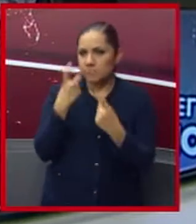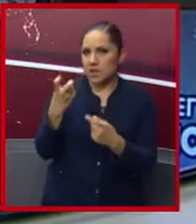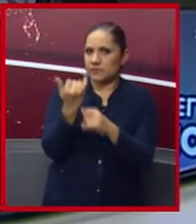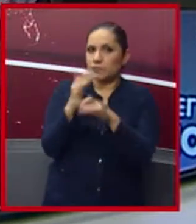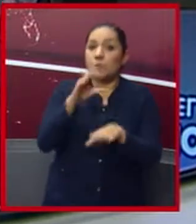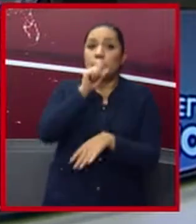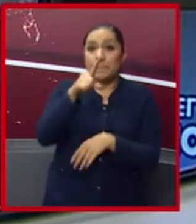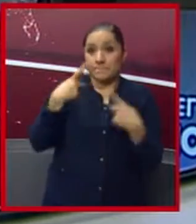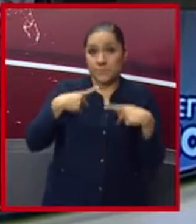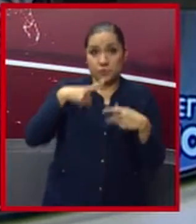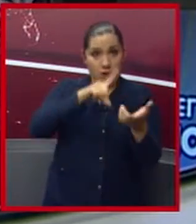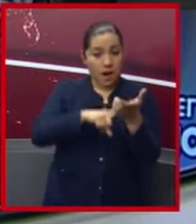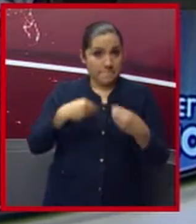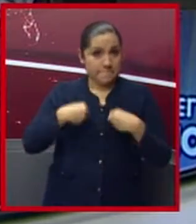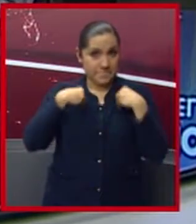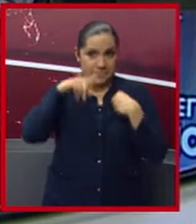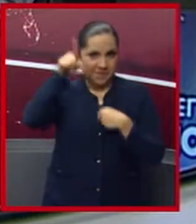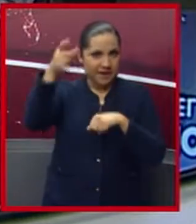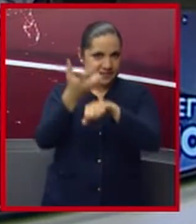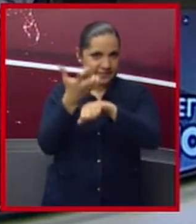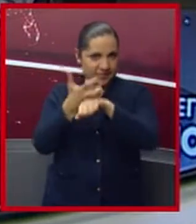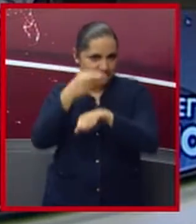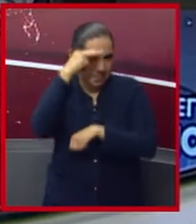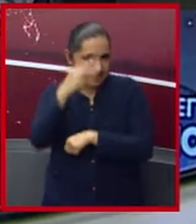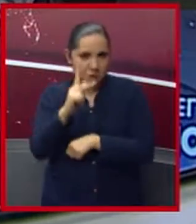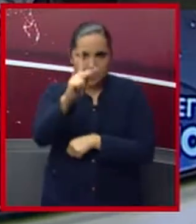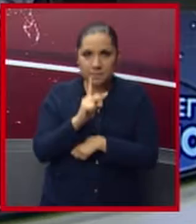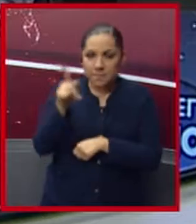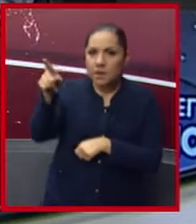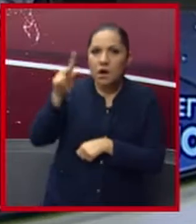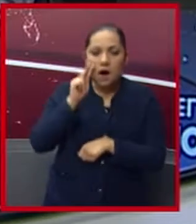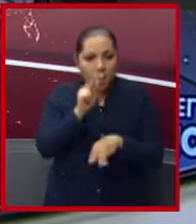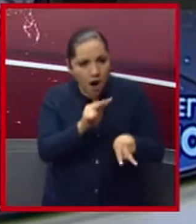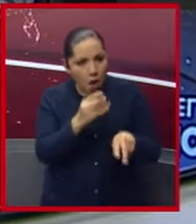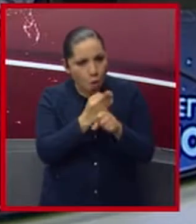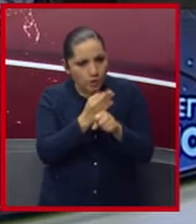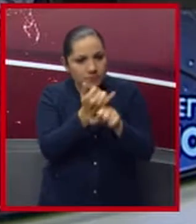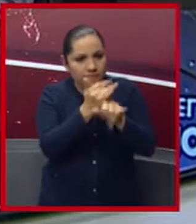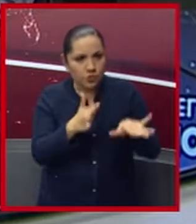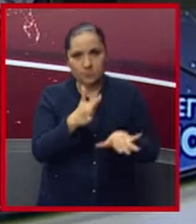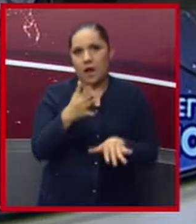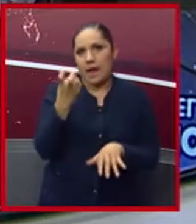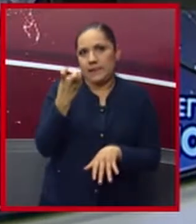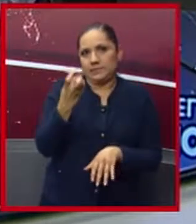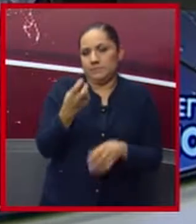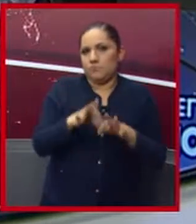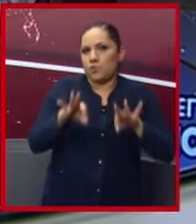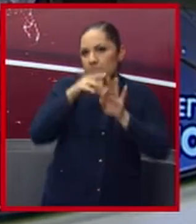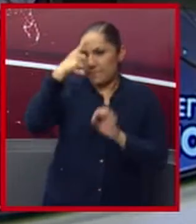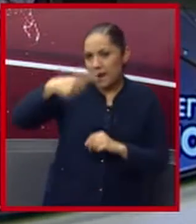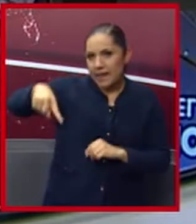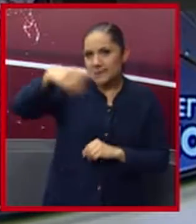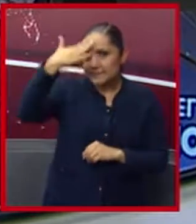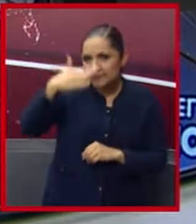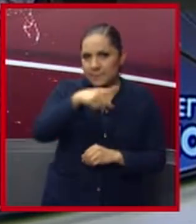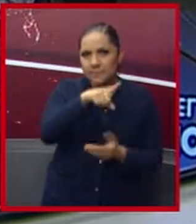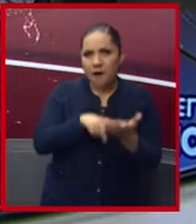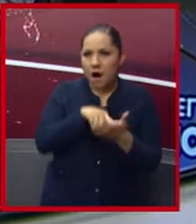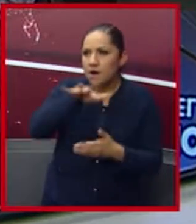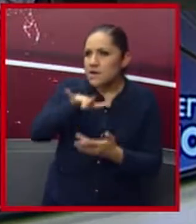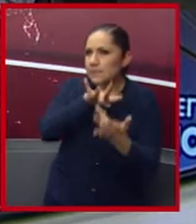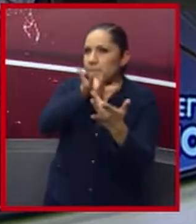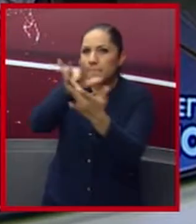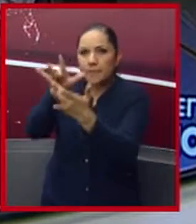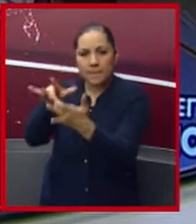Americana, hay que decirlo, se comunican con nosotros, para que sepan que ustedes se están acercando con ellos allá en las ciudades de Estados Unidos. De verdad es muy valioso